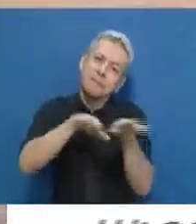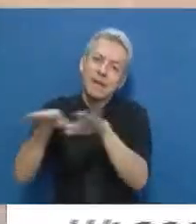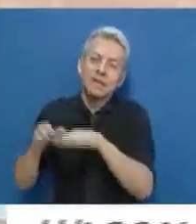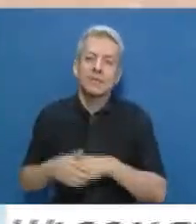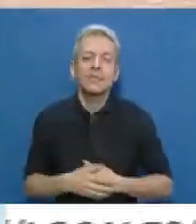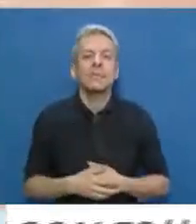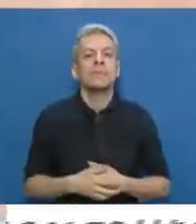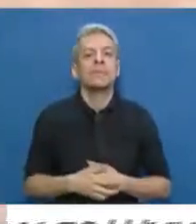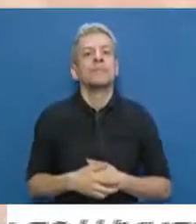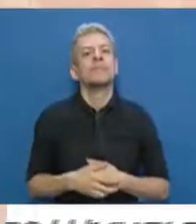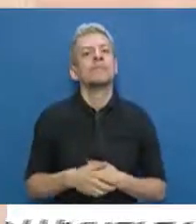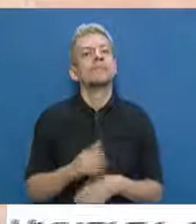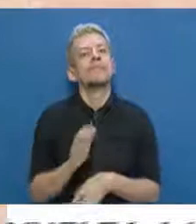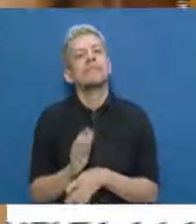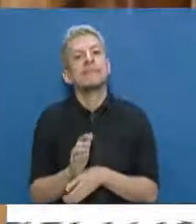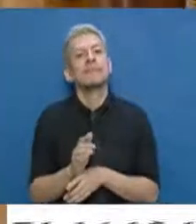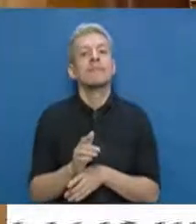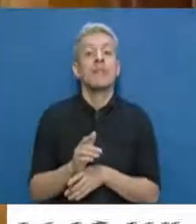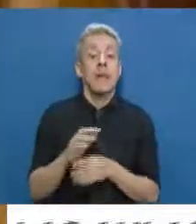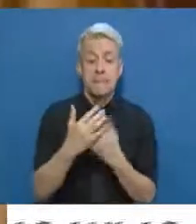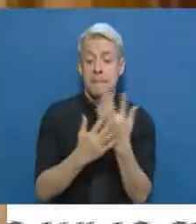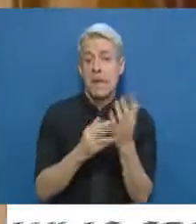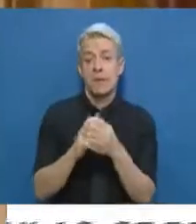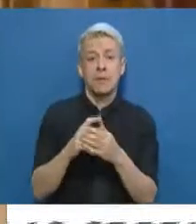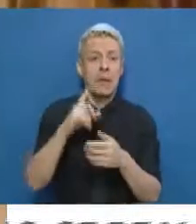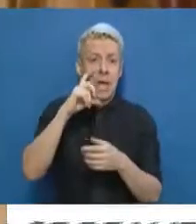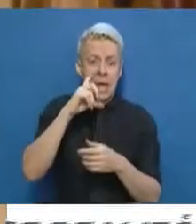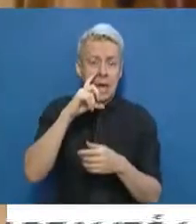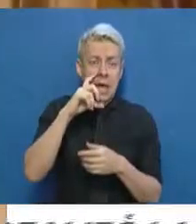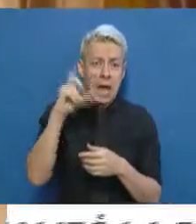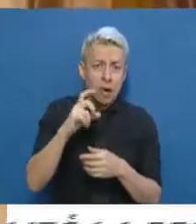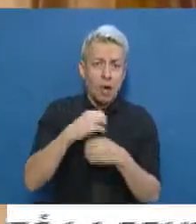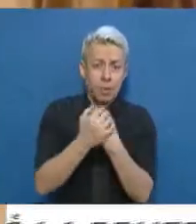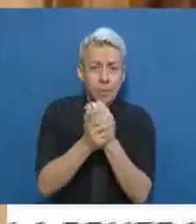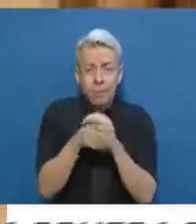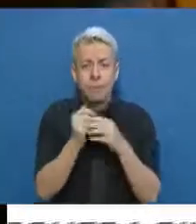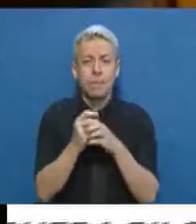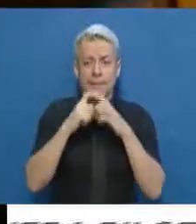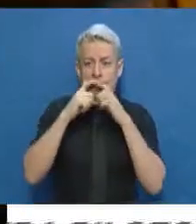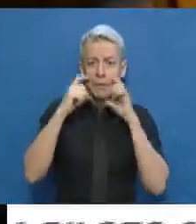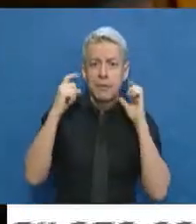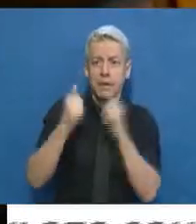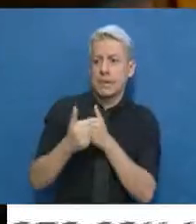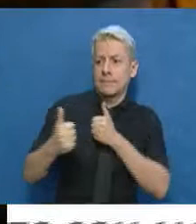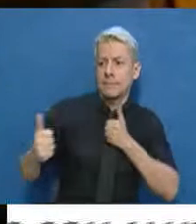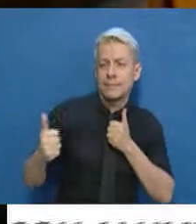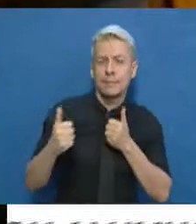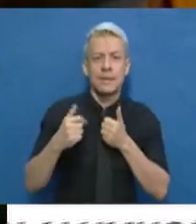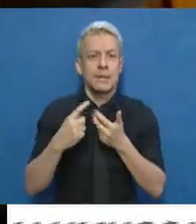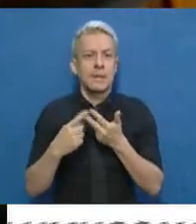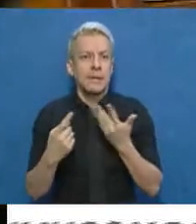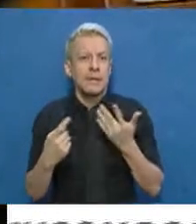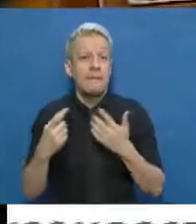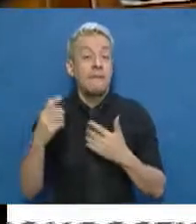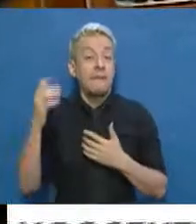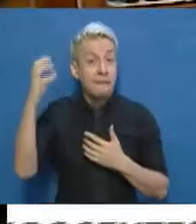Tienen que ver con sanitización de las manos, el tapabocas, la distancia social. Los